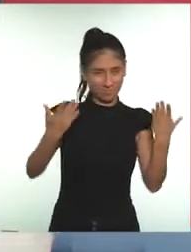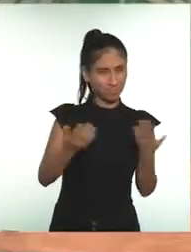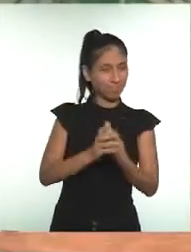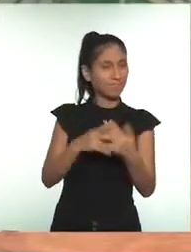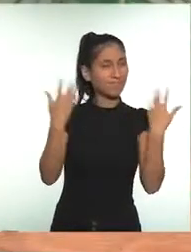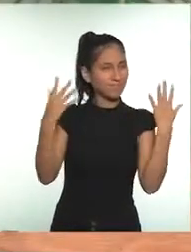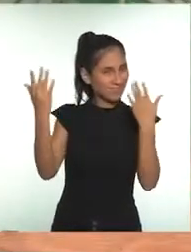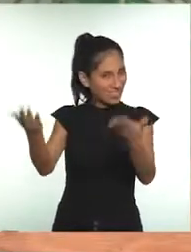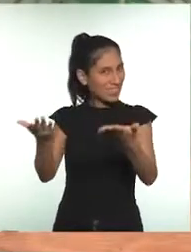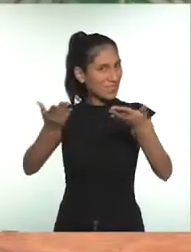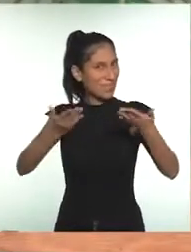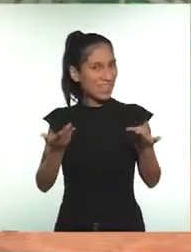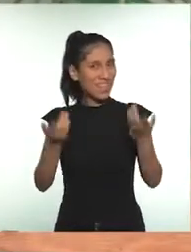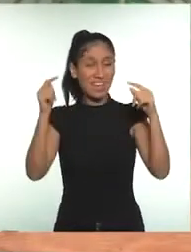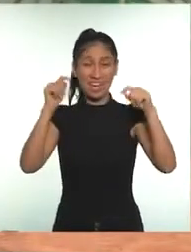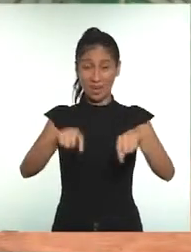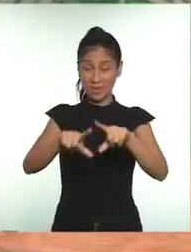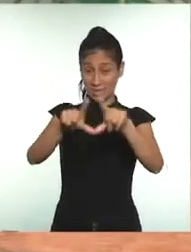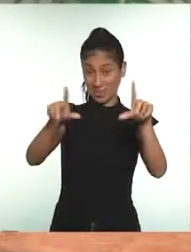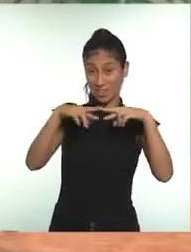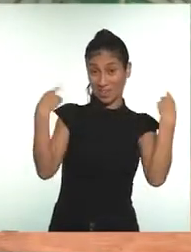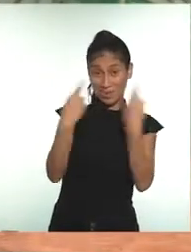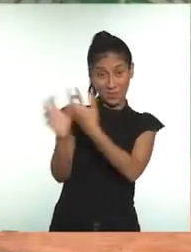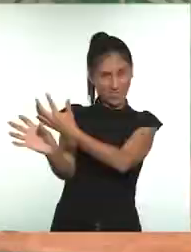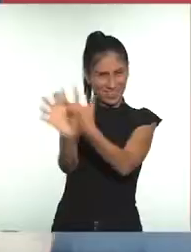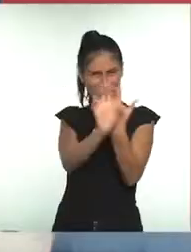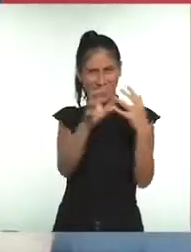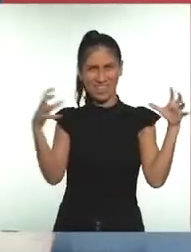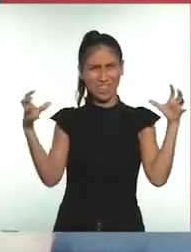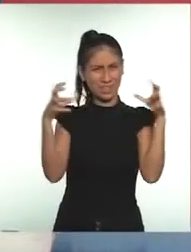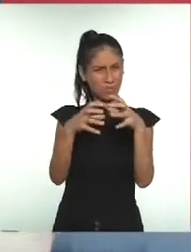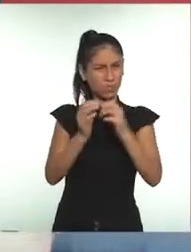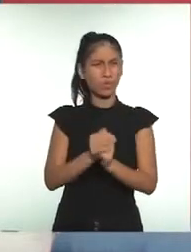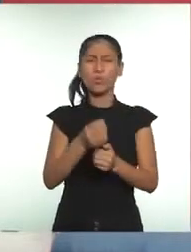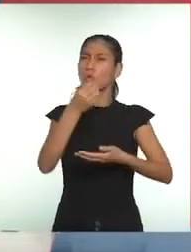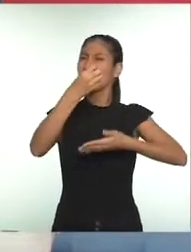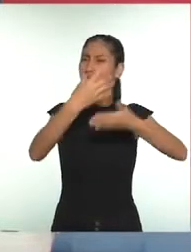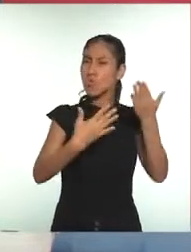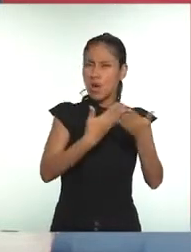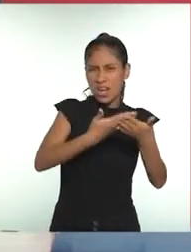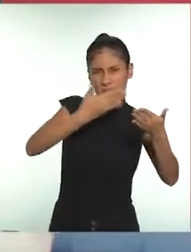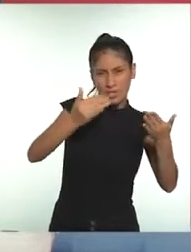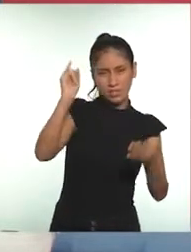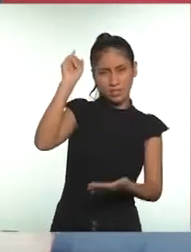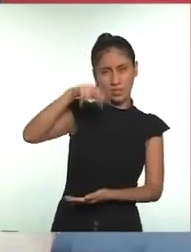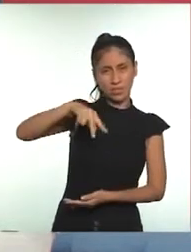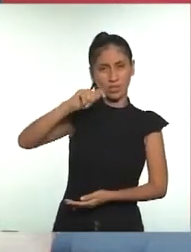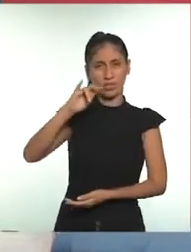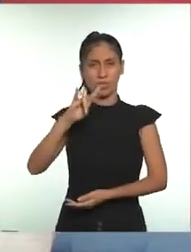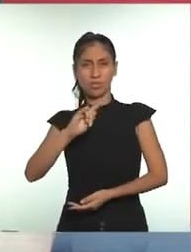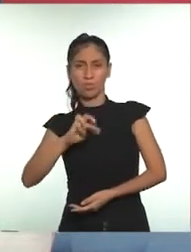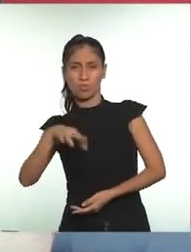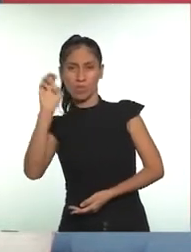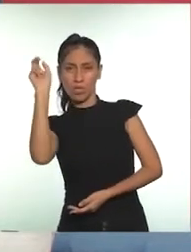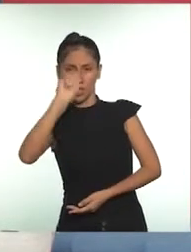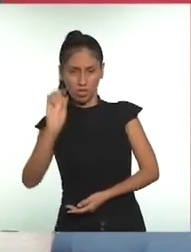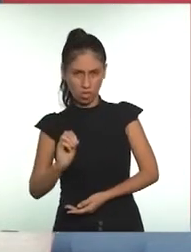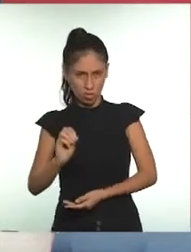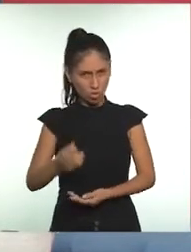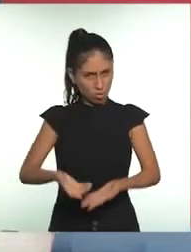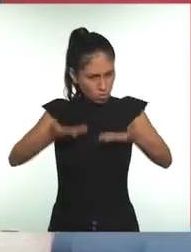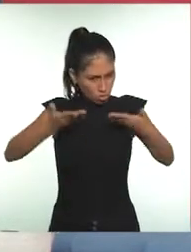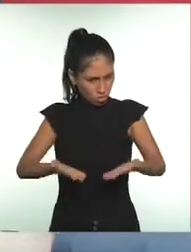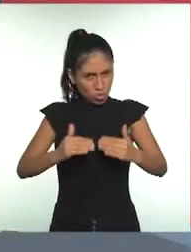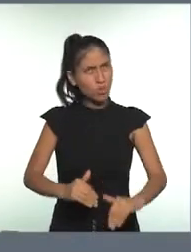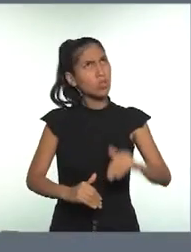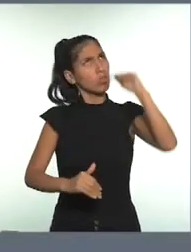instrumentos. Estás cordialmente invitada a una reunión de equipo. ¿Con cuál instrumento de medición obtienes el dato de tu estatura? ¿Y